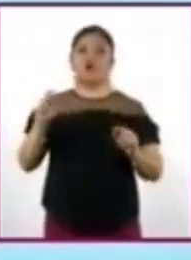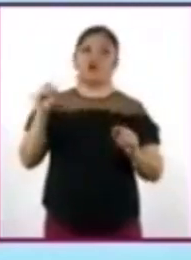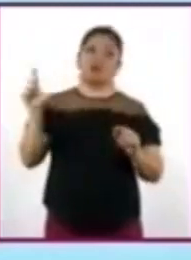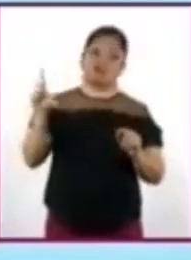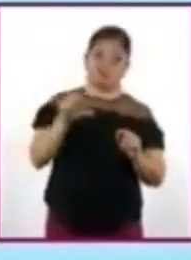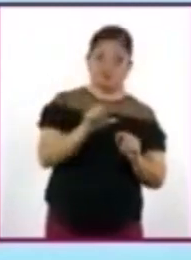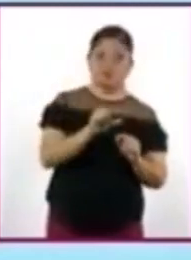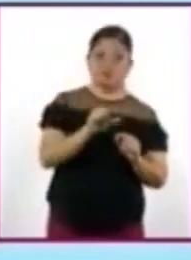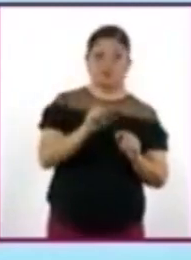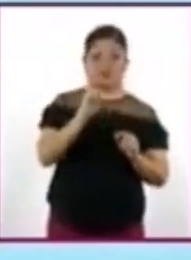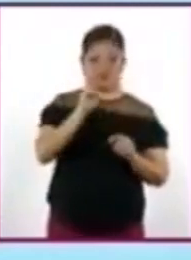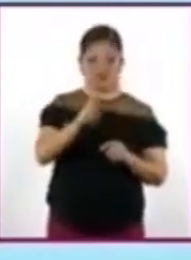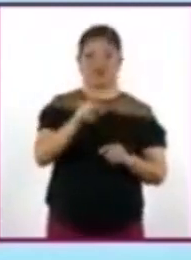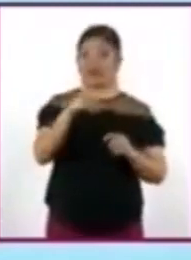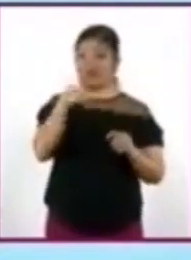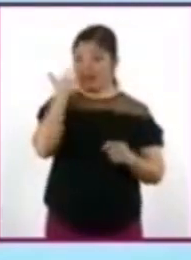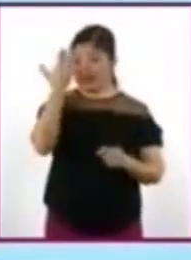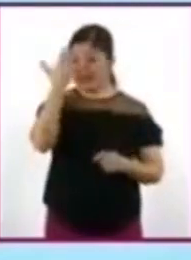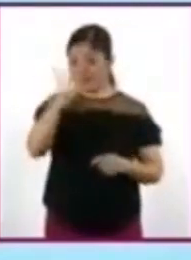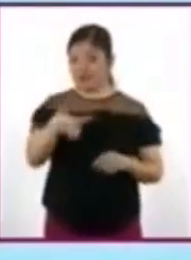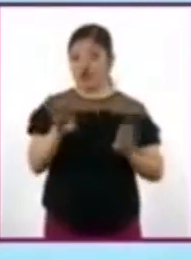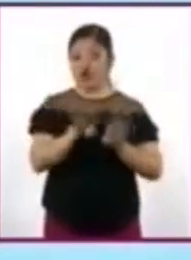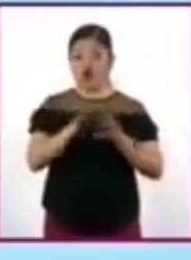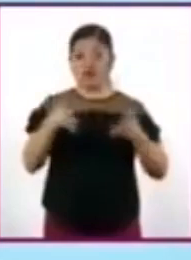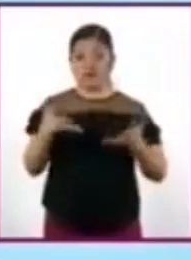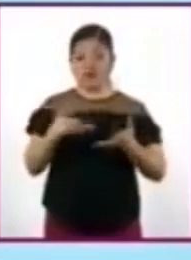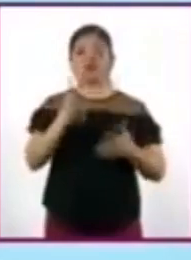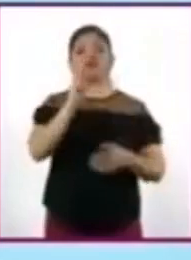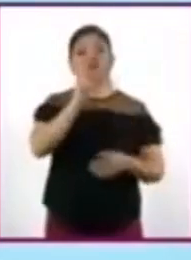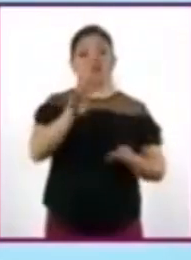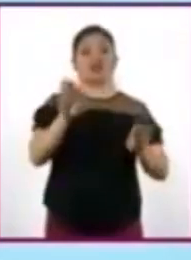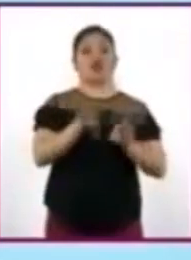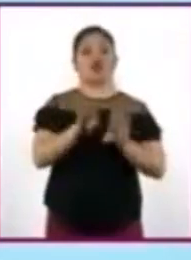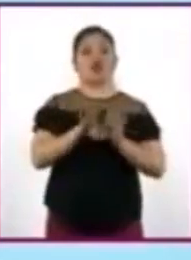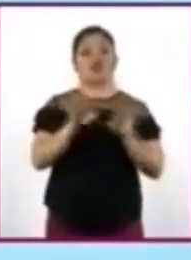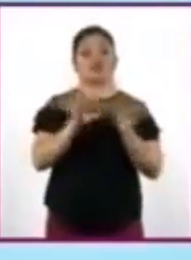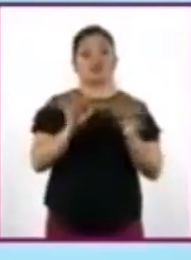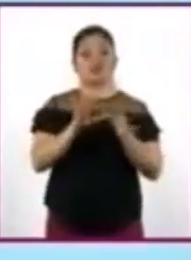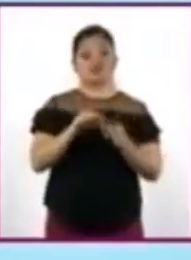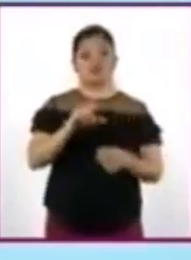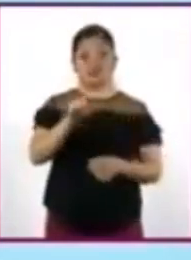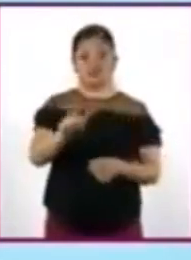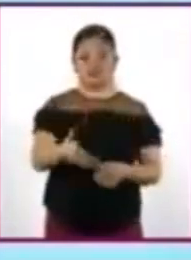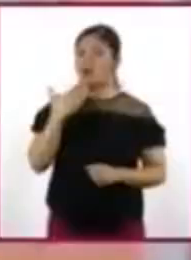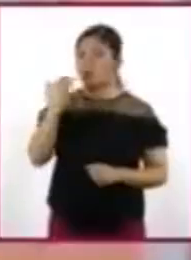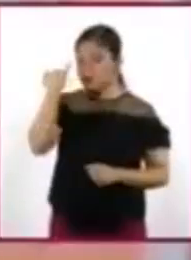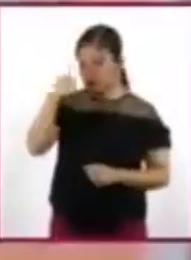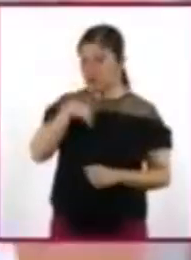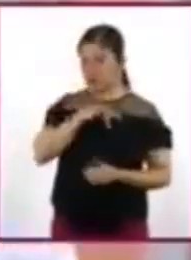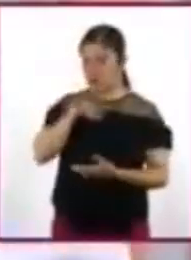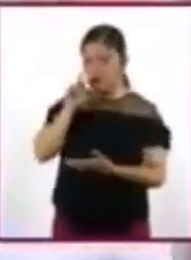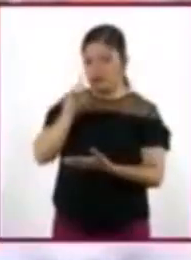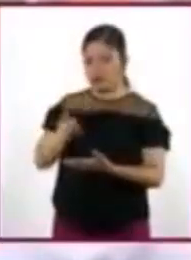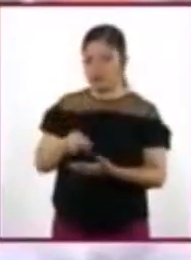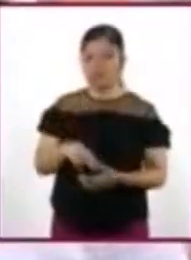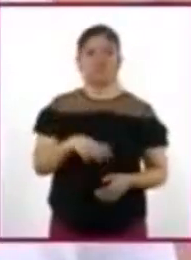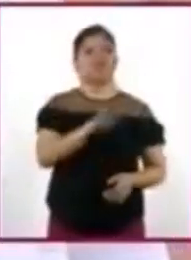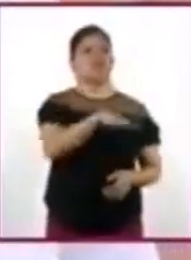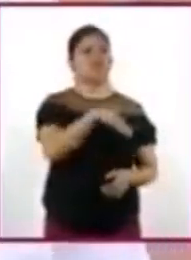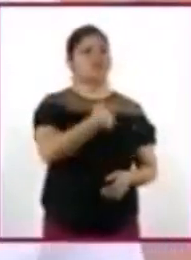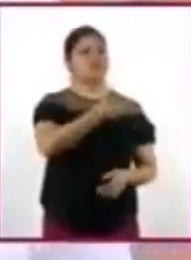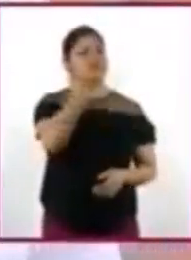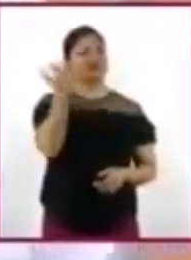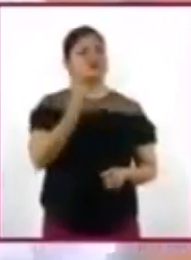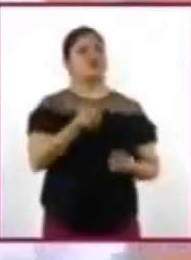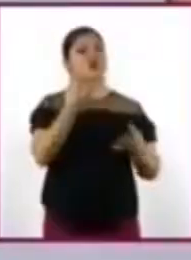hace? Entonces no pierdan detalle de la cápsula que les presentamos. ¡Qué buena idea! Déjame verlo. ¿Cómo puedo saber cuántos minutos voy a